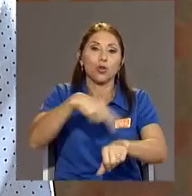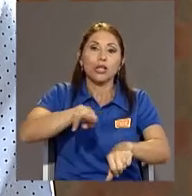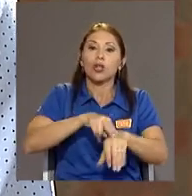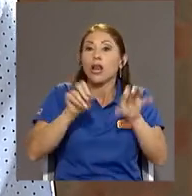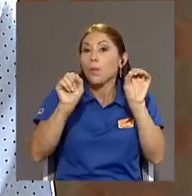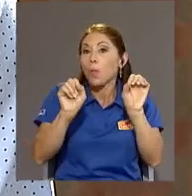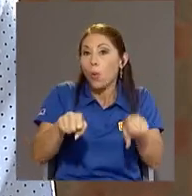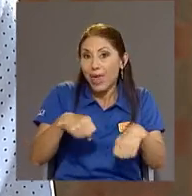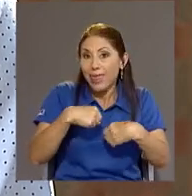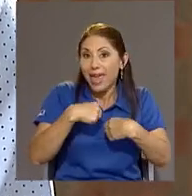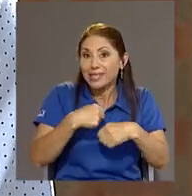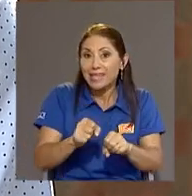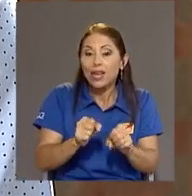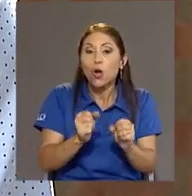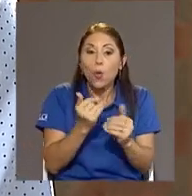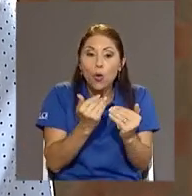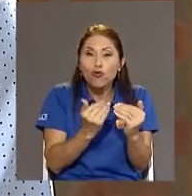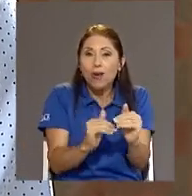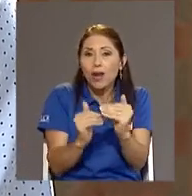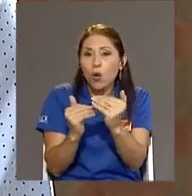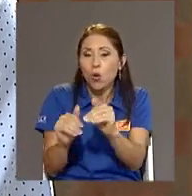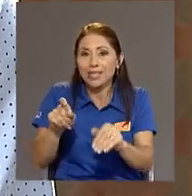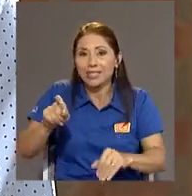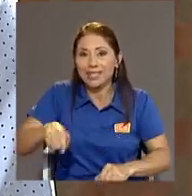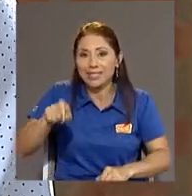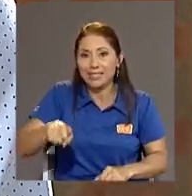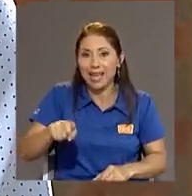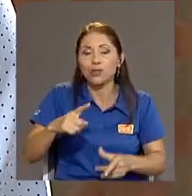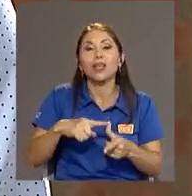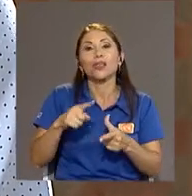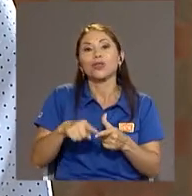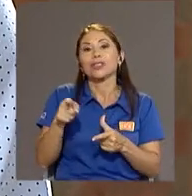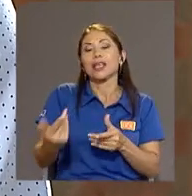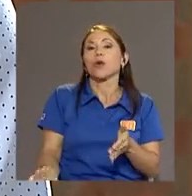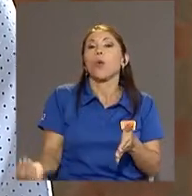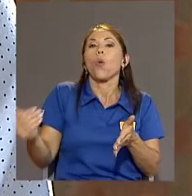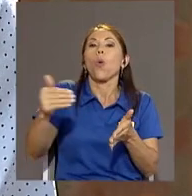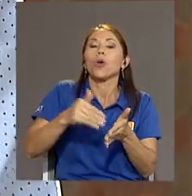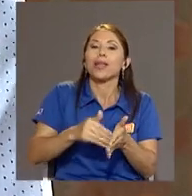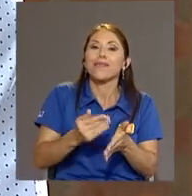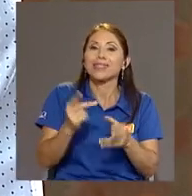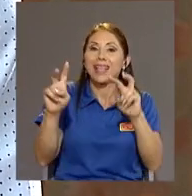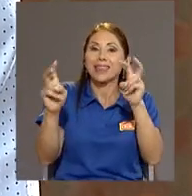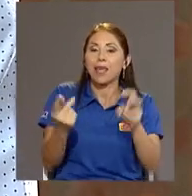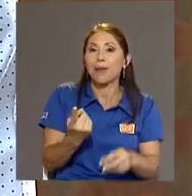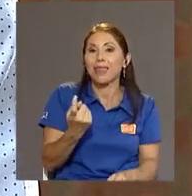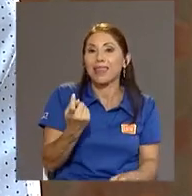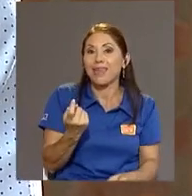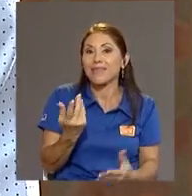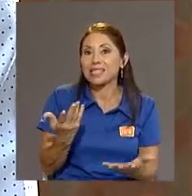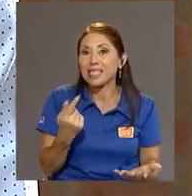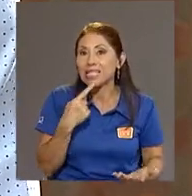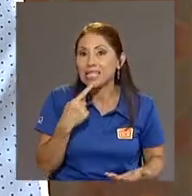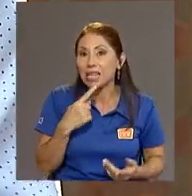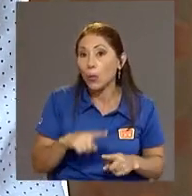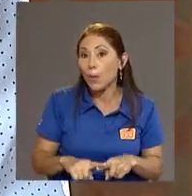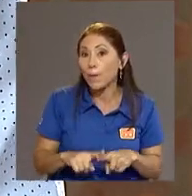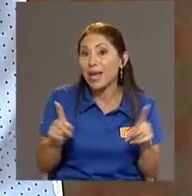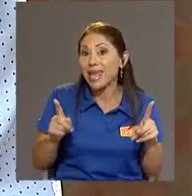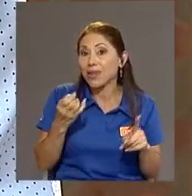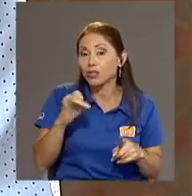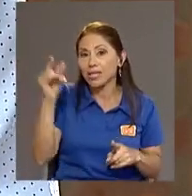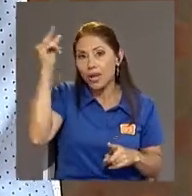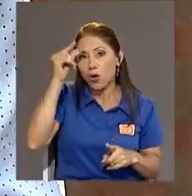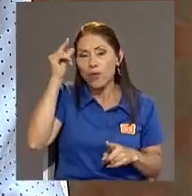necesarios. Entonces, ahí es donde vuelve otra vez el tema del déficit diciendo, pero si el gobierno debe